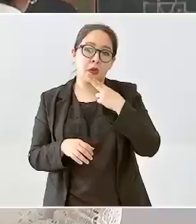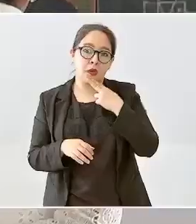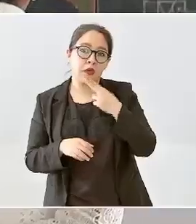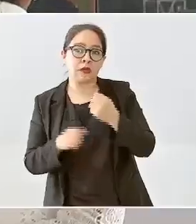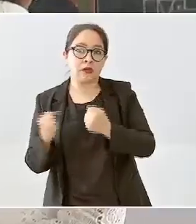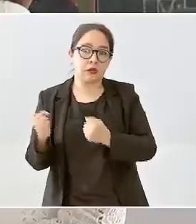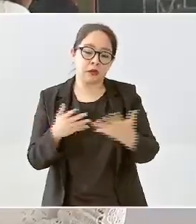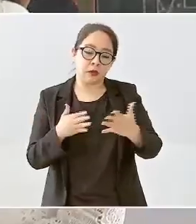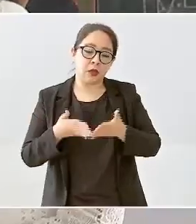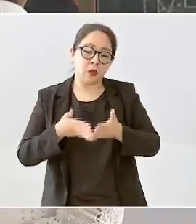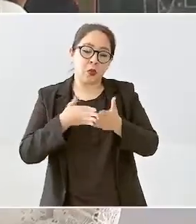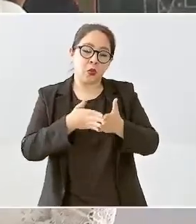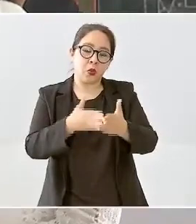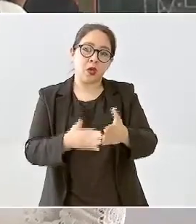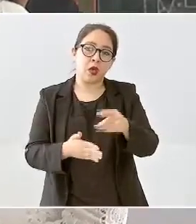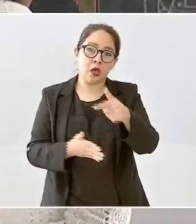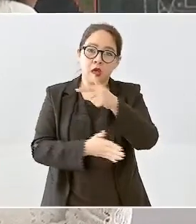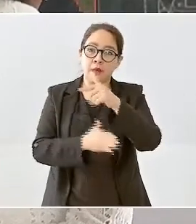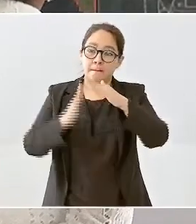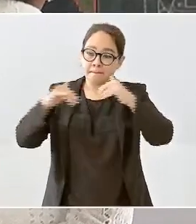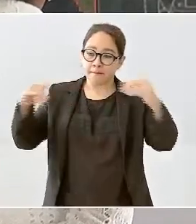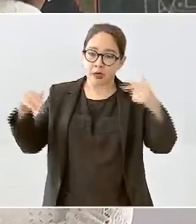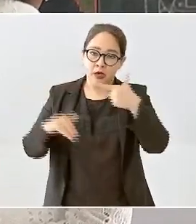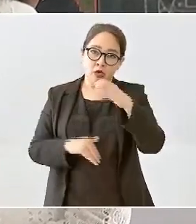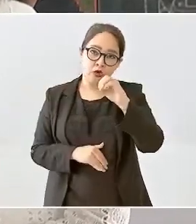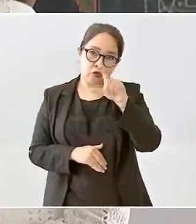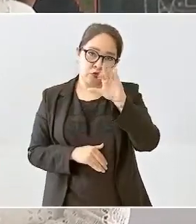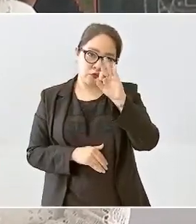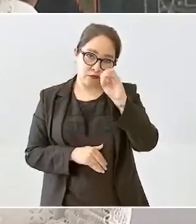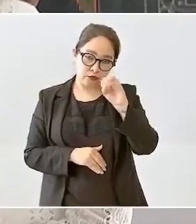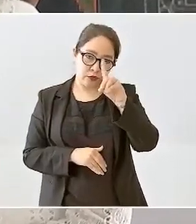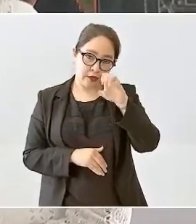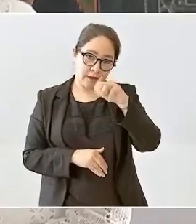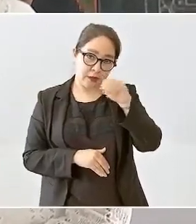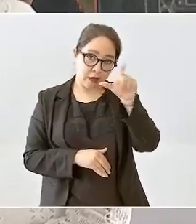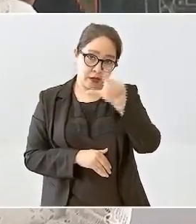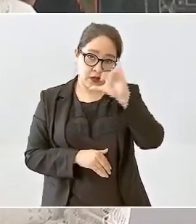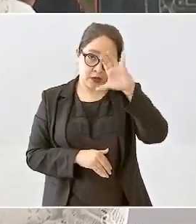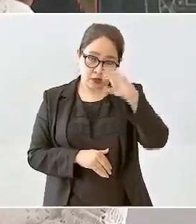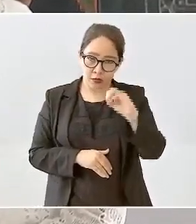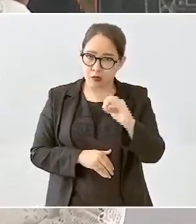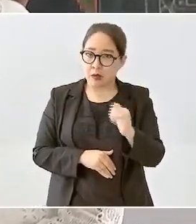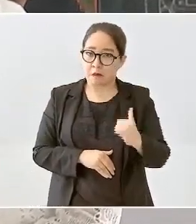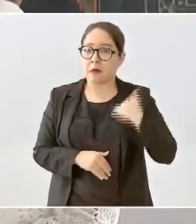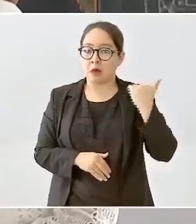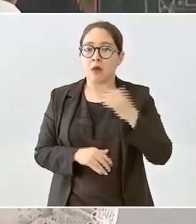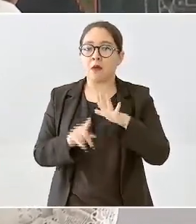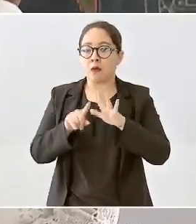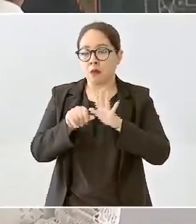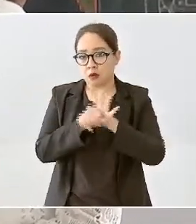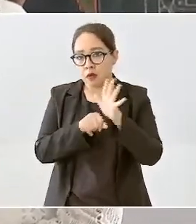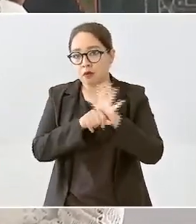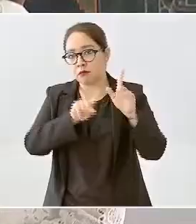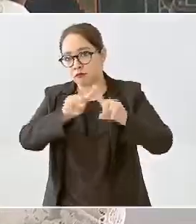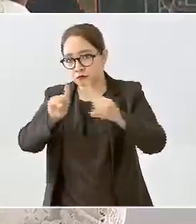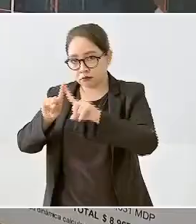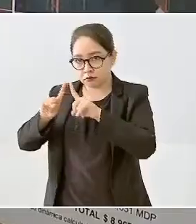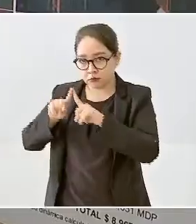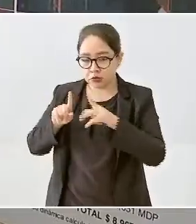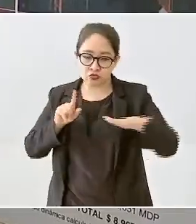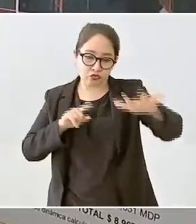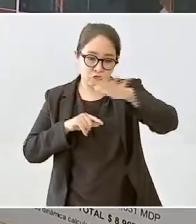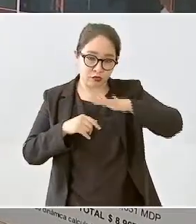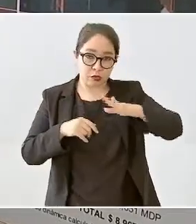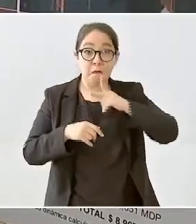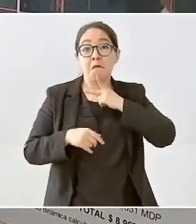al Golfo de México. La ventaja que tiene este puerto, señor presidente, es que es el más cercano a todas las zonas de producción petrolera. Y si